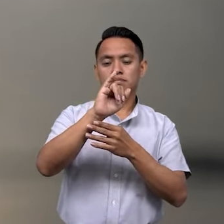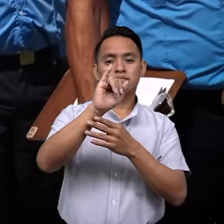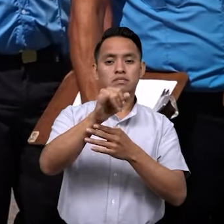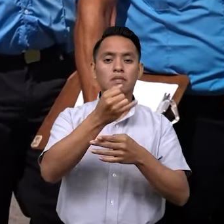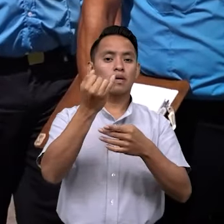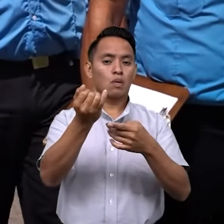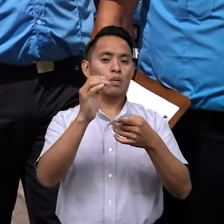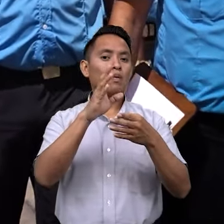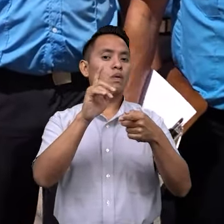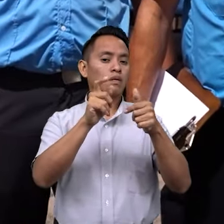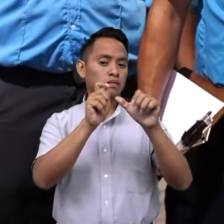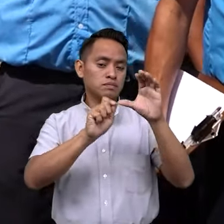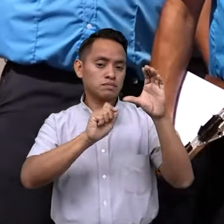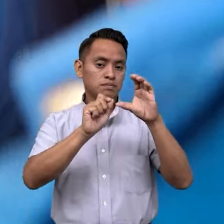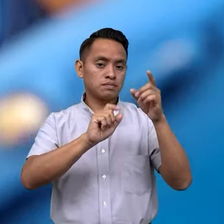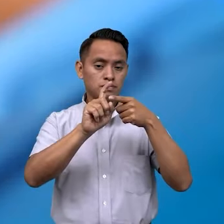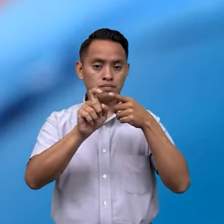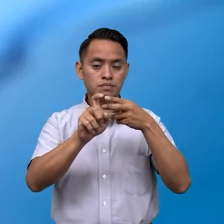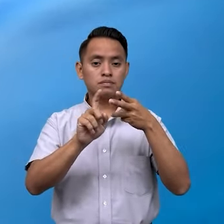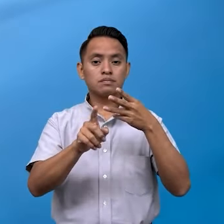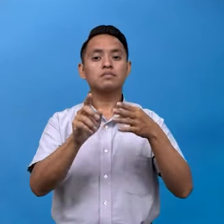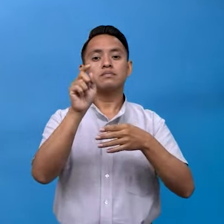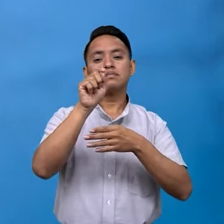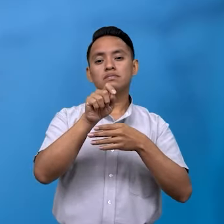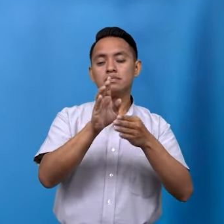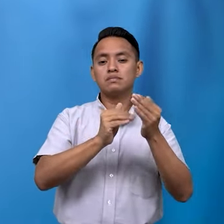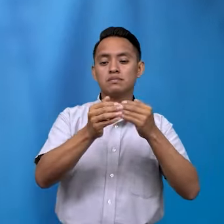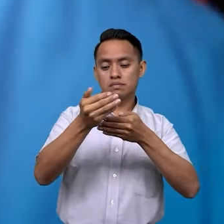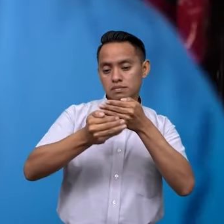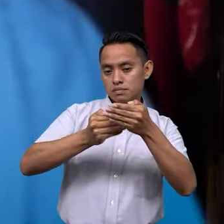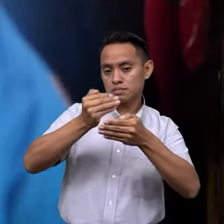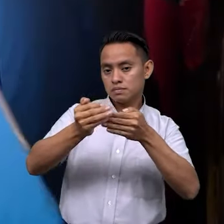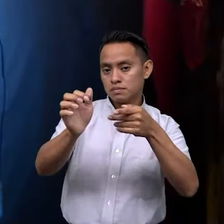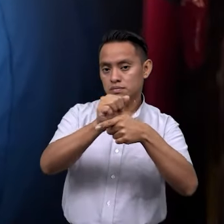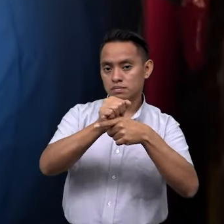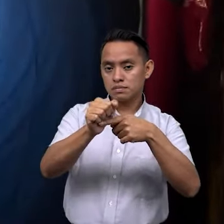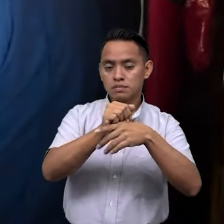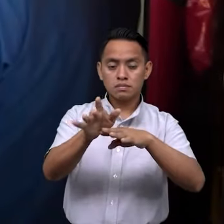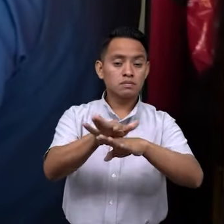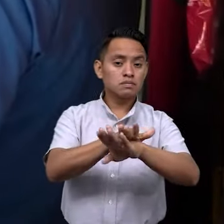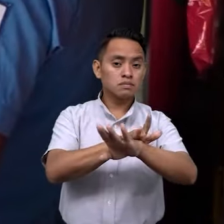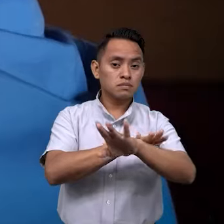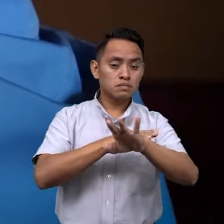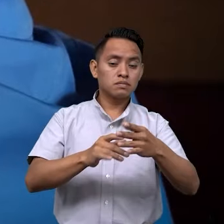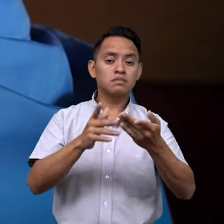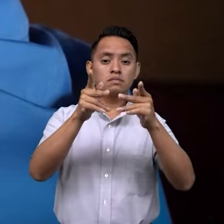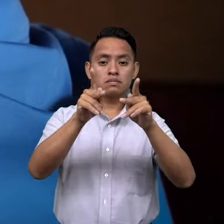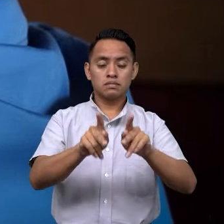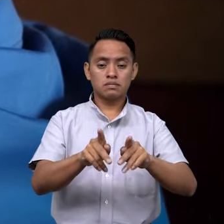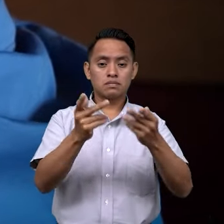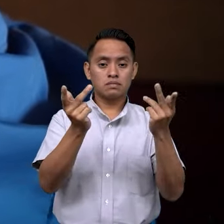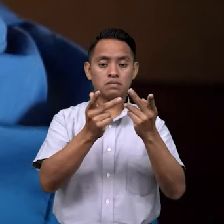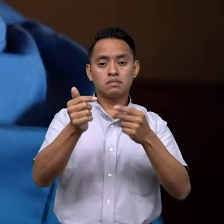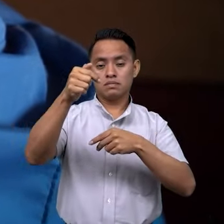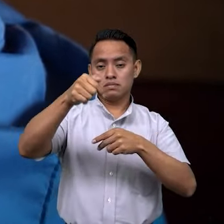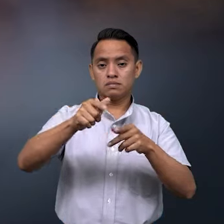meses. Otro punto a favor son los procesos de preparación y concientización de los habitantes de la